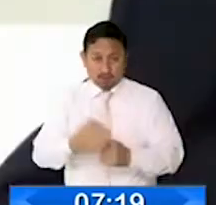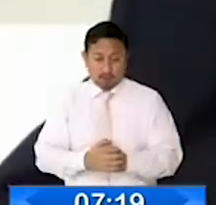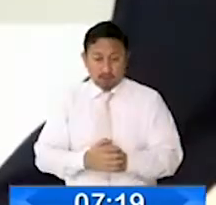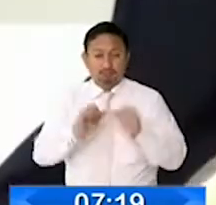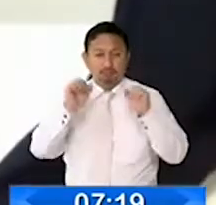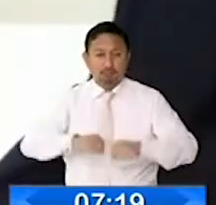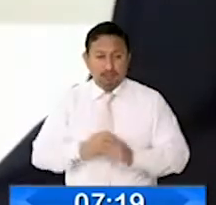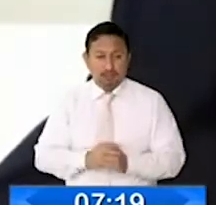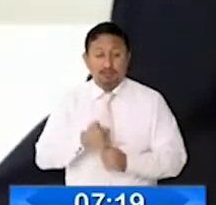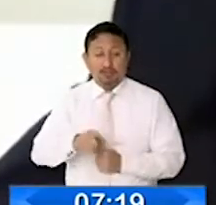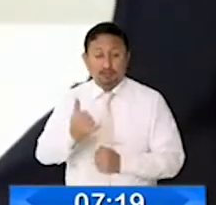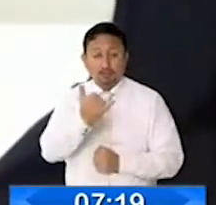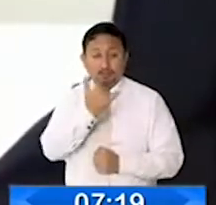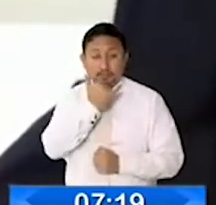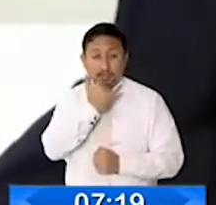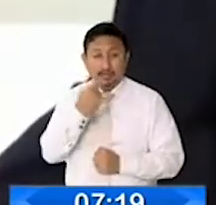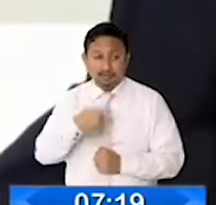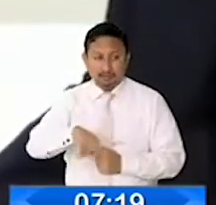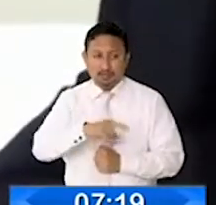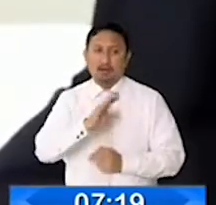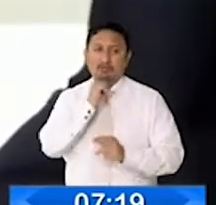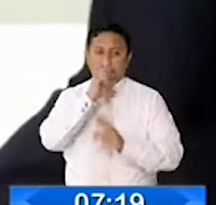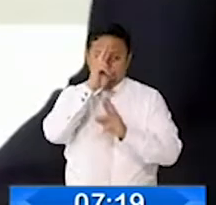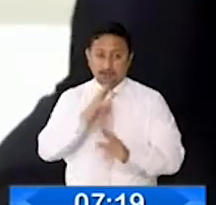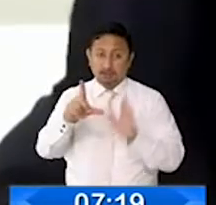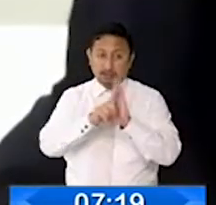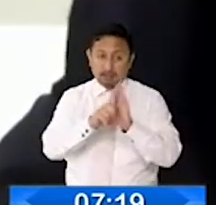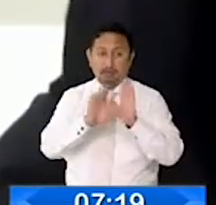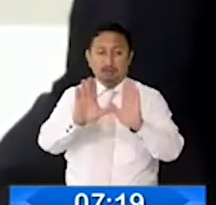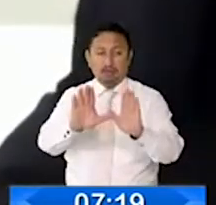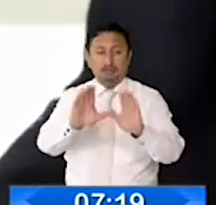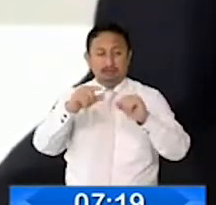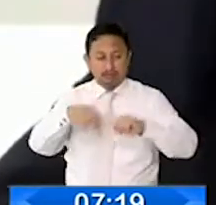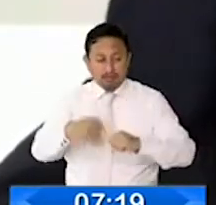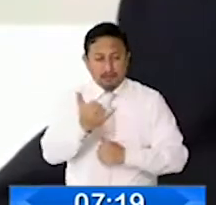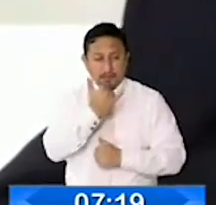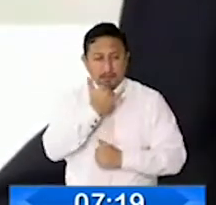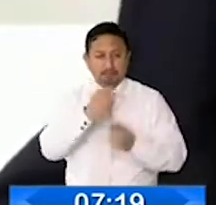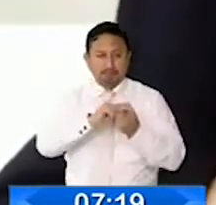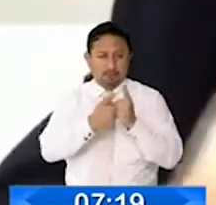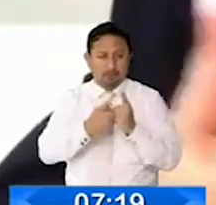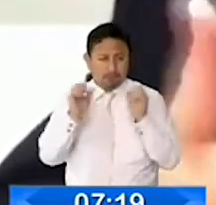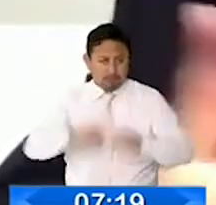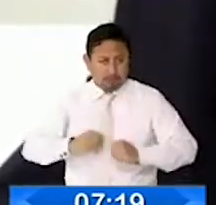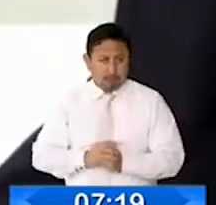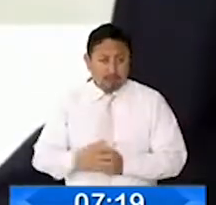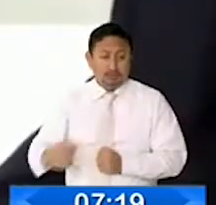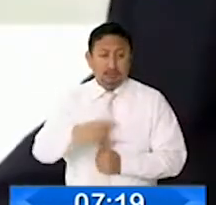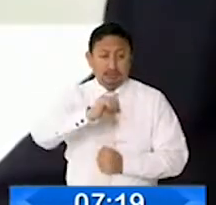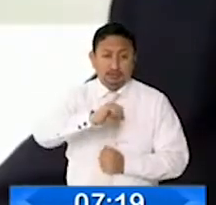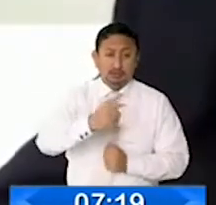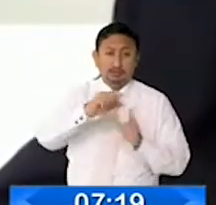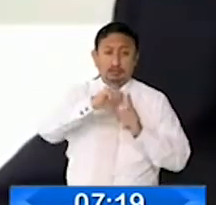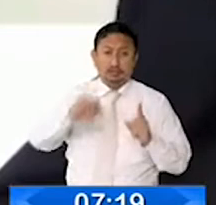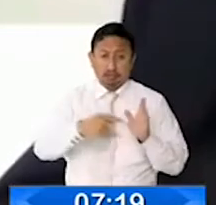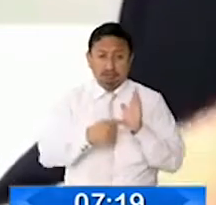de corregir los errores de derecho que se hayan cometido en resoluciones judiciales. Así está configurado el